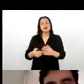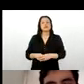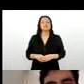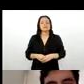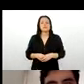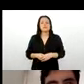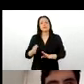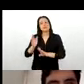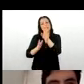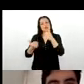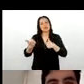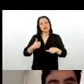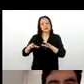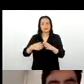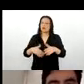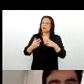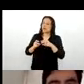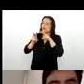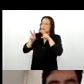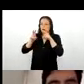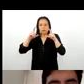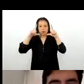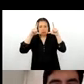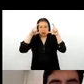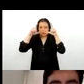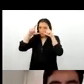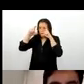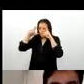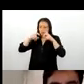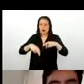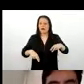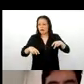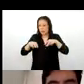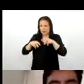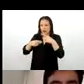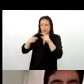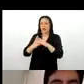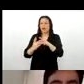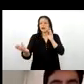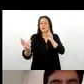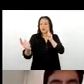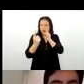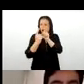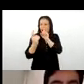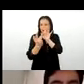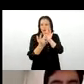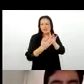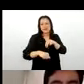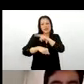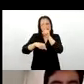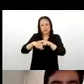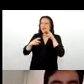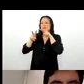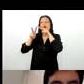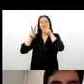la actividad de observación, fotografía, trekking, contacto con la naturaleza, es lo que lo